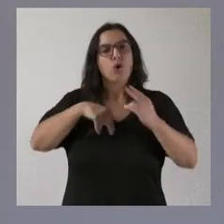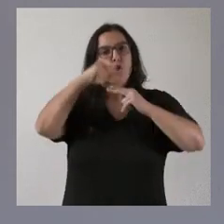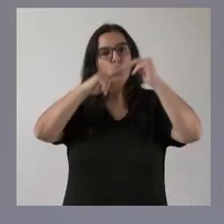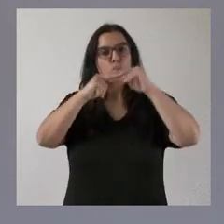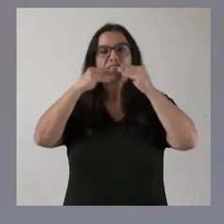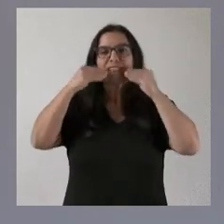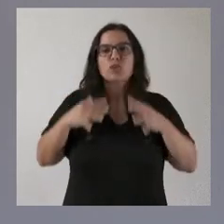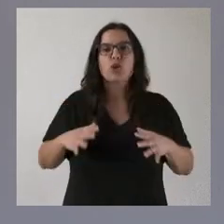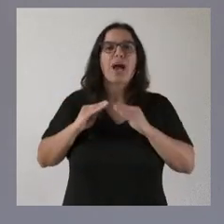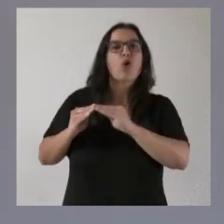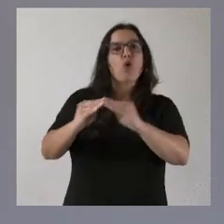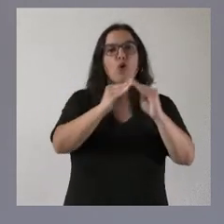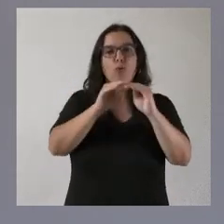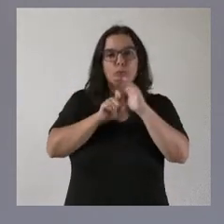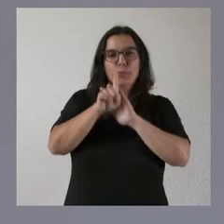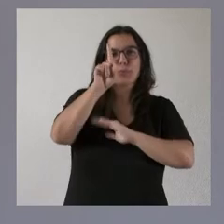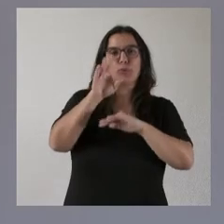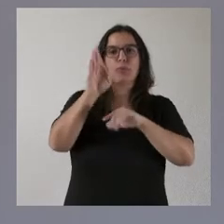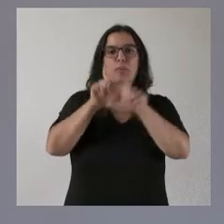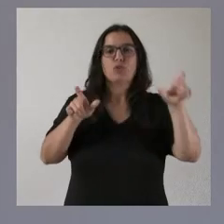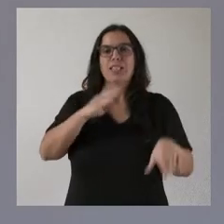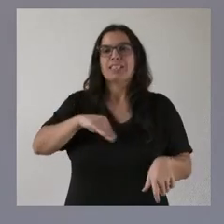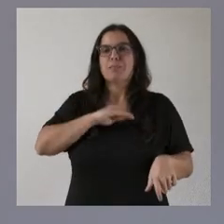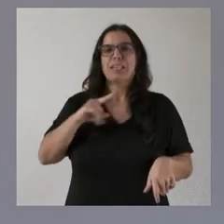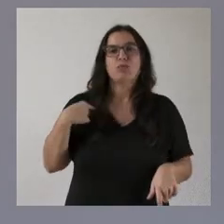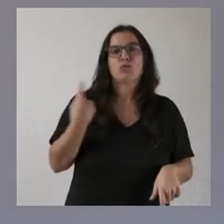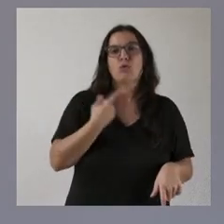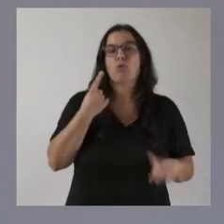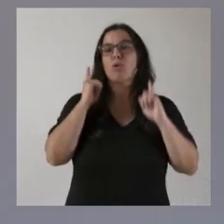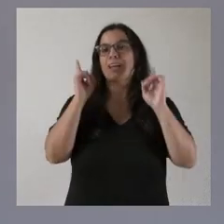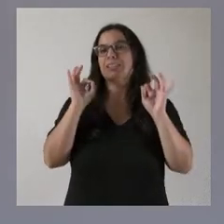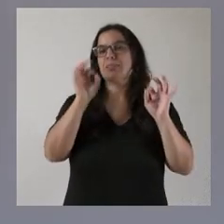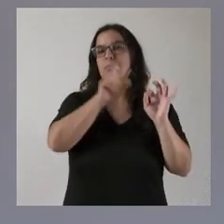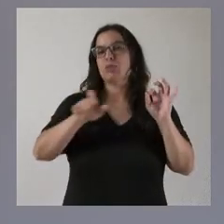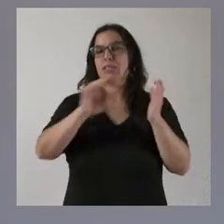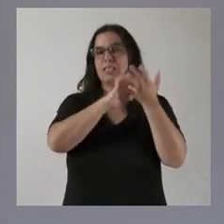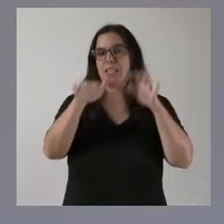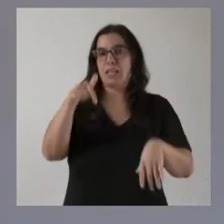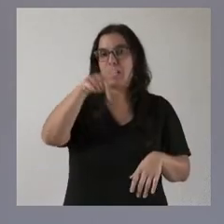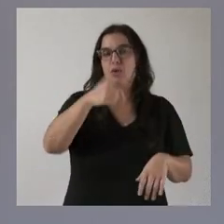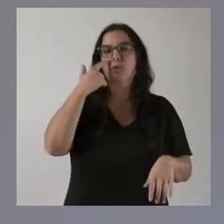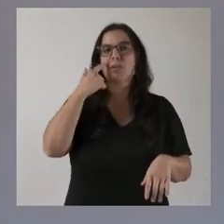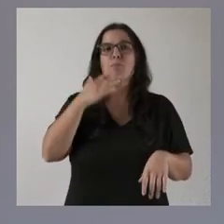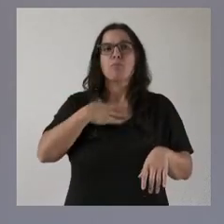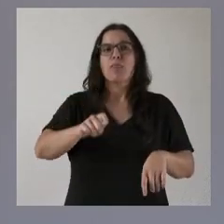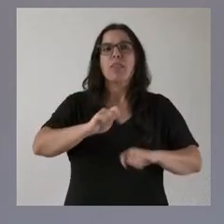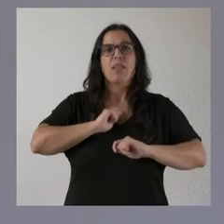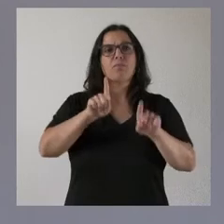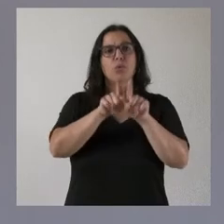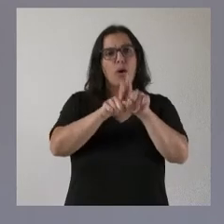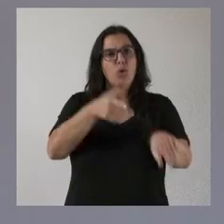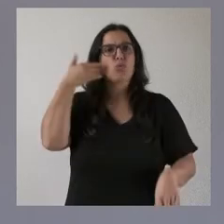historia común de todos los españoles Y en este caso de las personas de Castilla y león de la que nos podamos sentir legitimamente